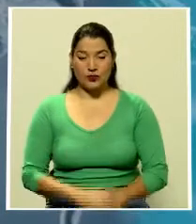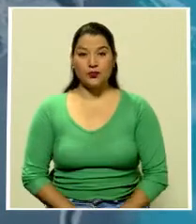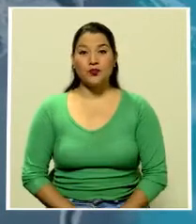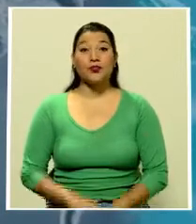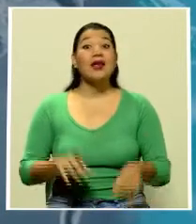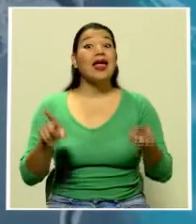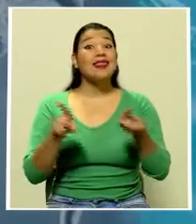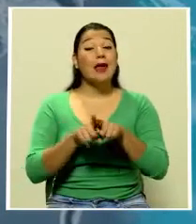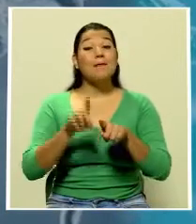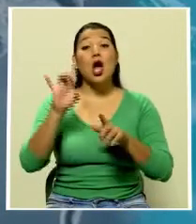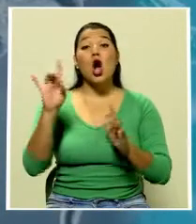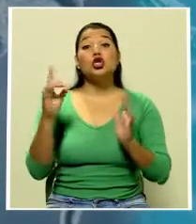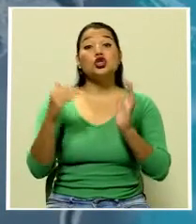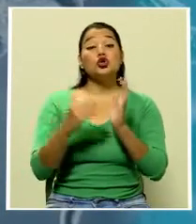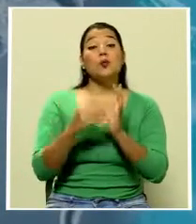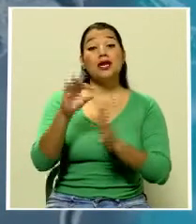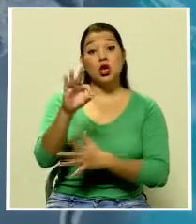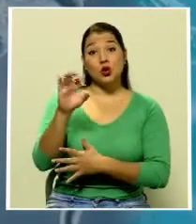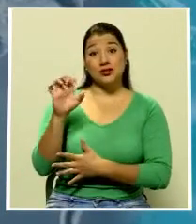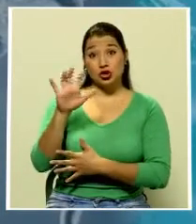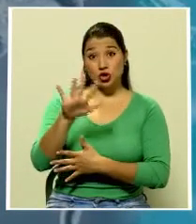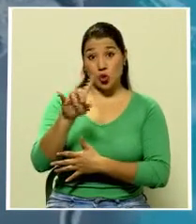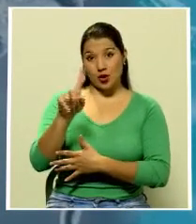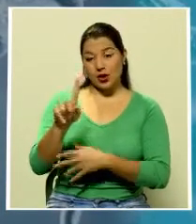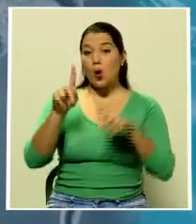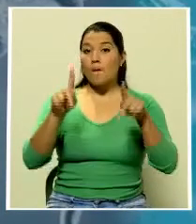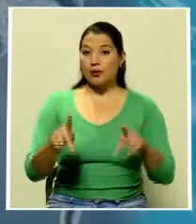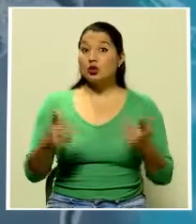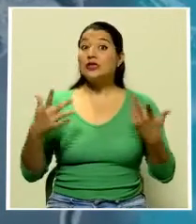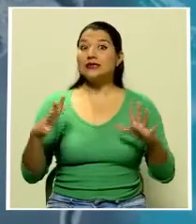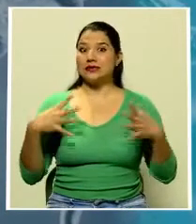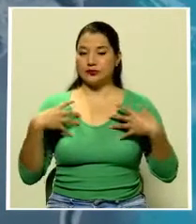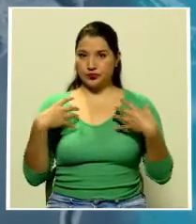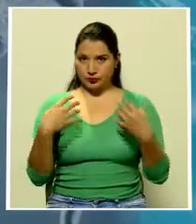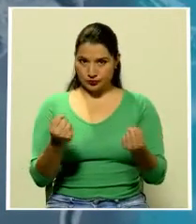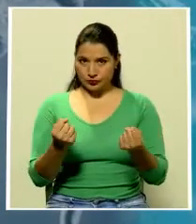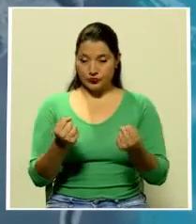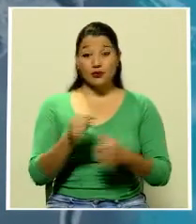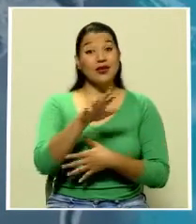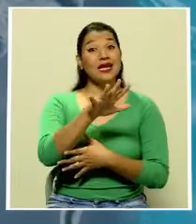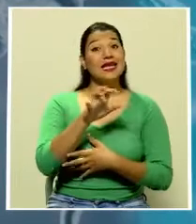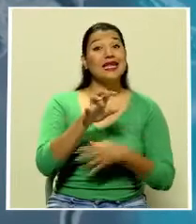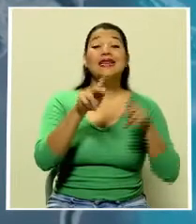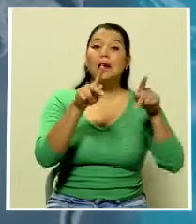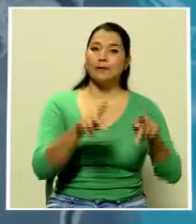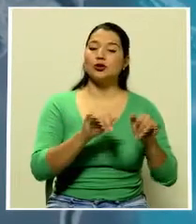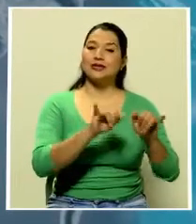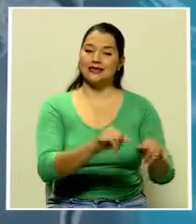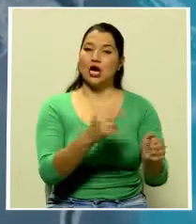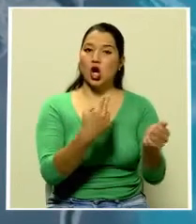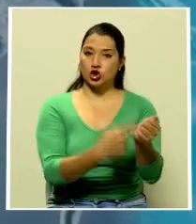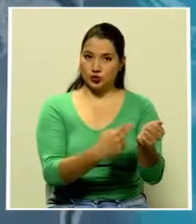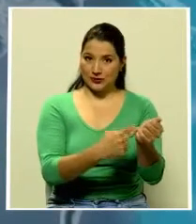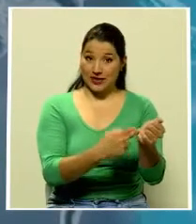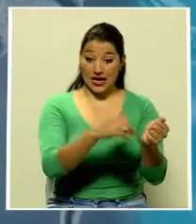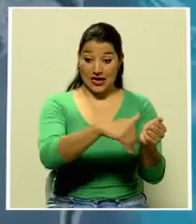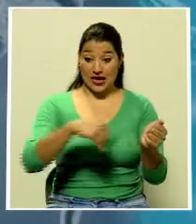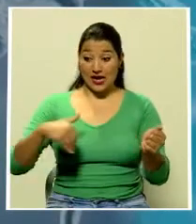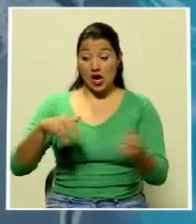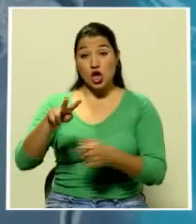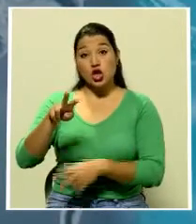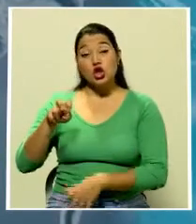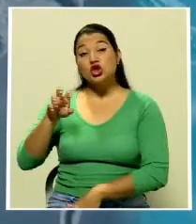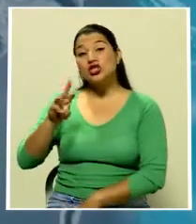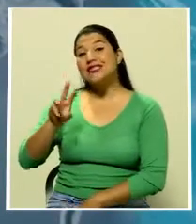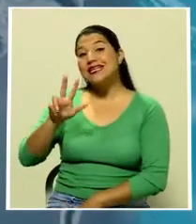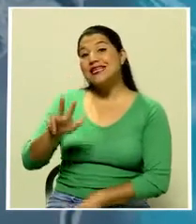Además, 8.951 personas ya han sido recuperadas, 500 personas están hospitalizadas y